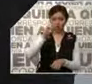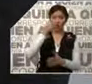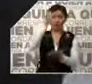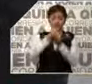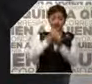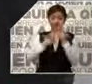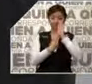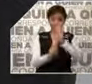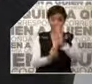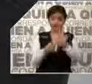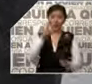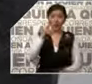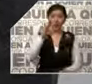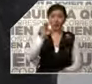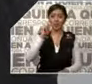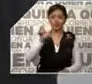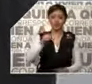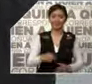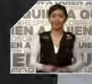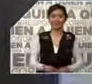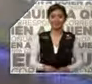corresponda, Rubén Monroy.